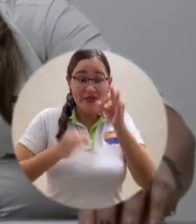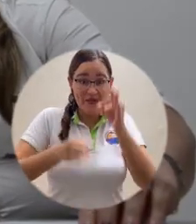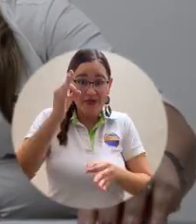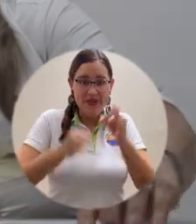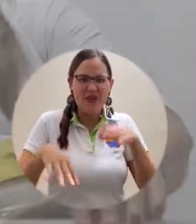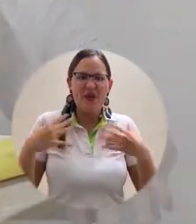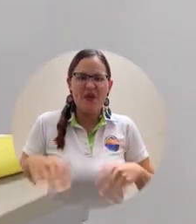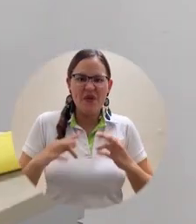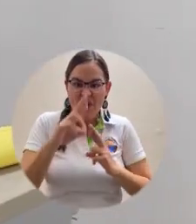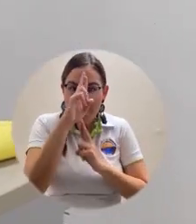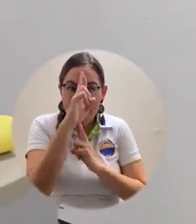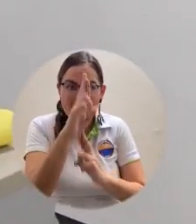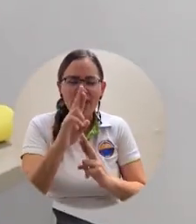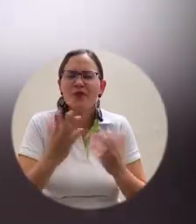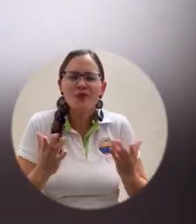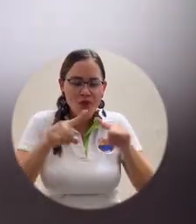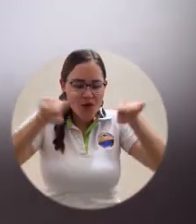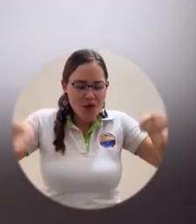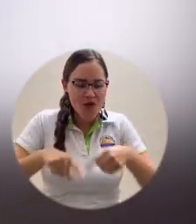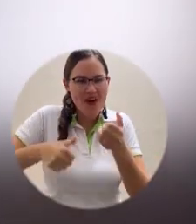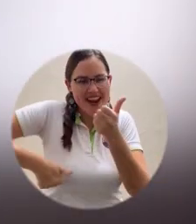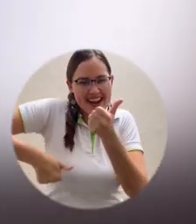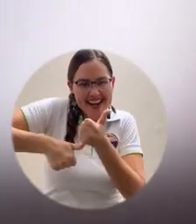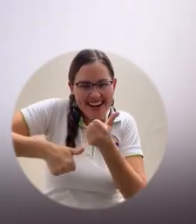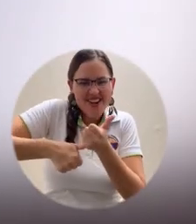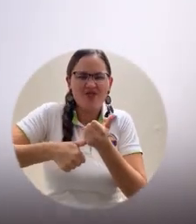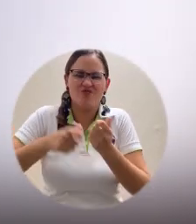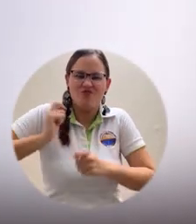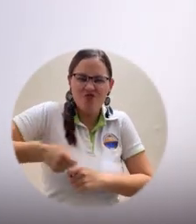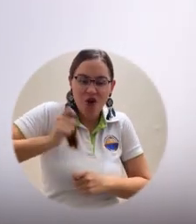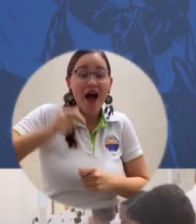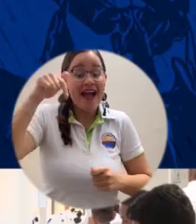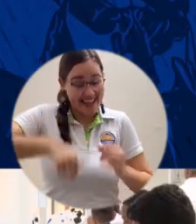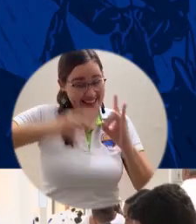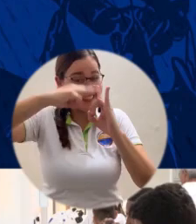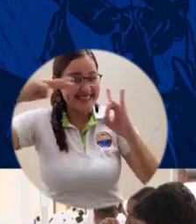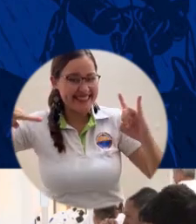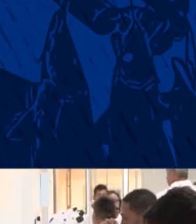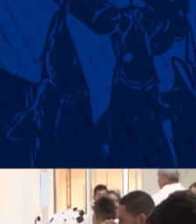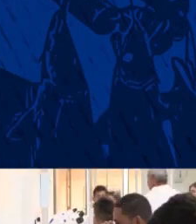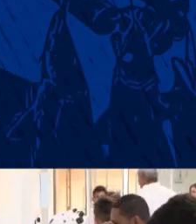Ministerio de Justicia exalta labor del consultorio jurídico de Unimás Magdalena.